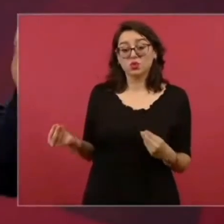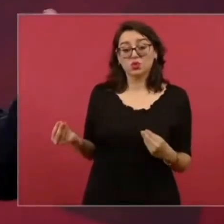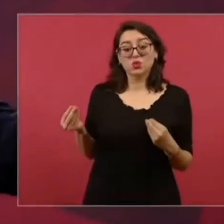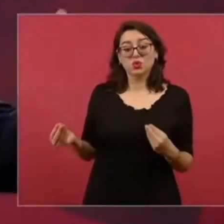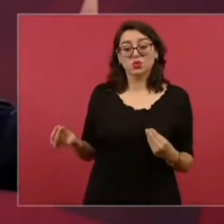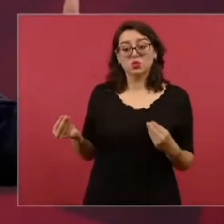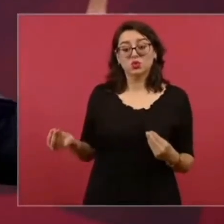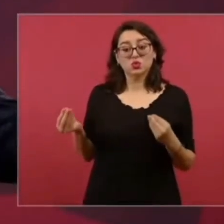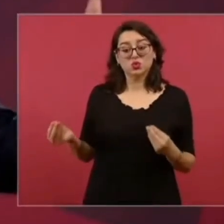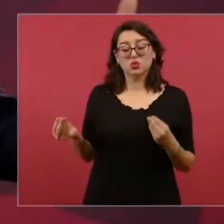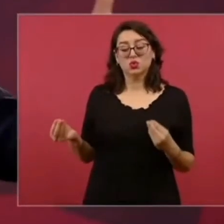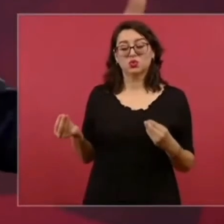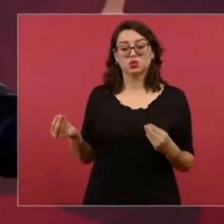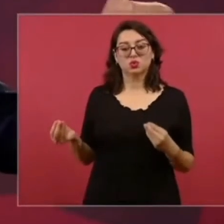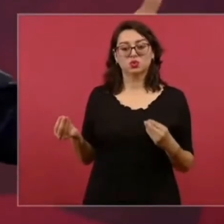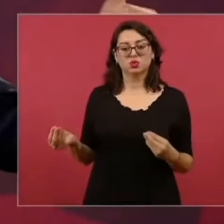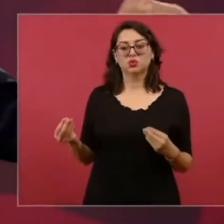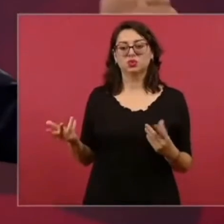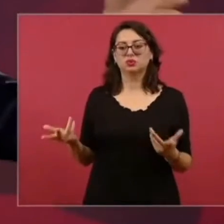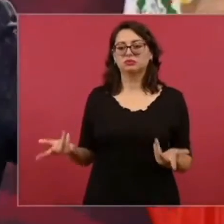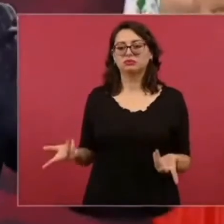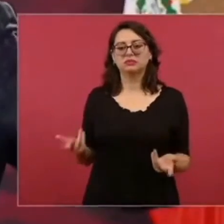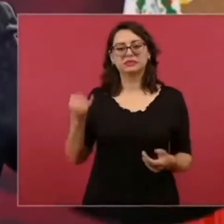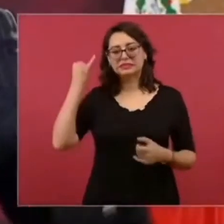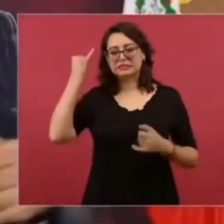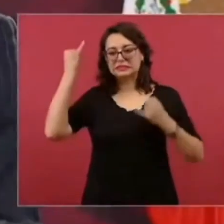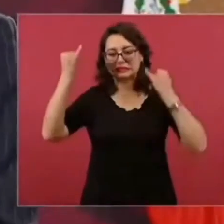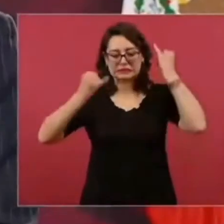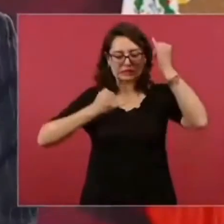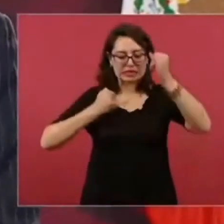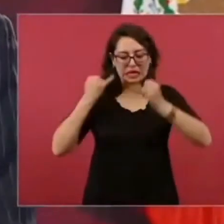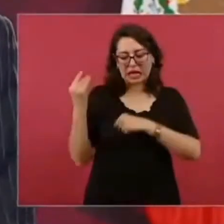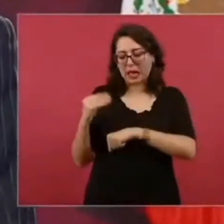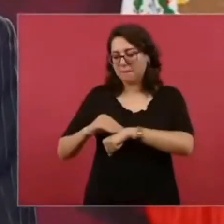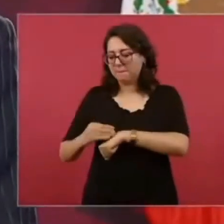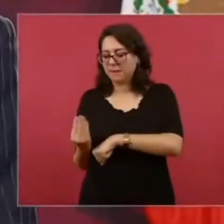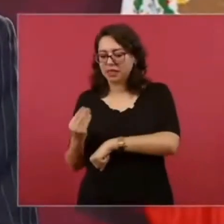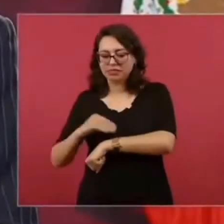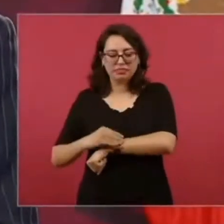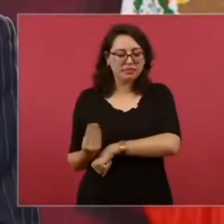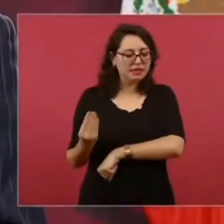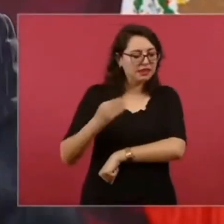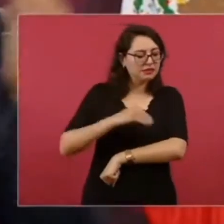más buscando la justificación siempre